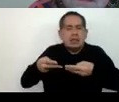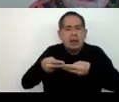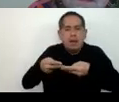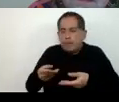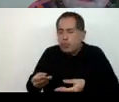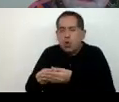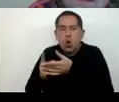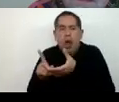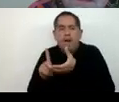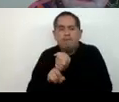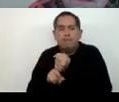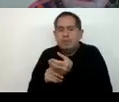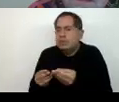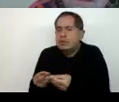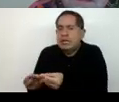tampón?